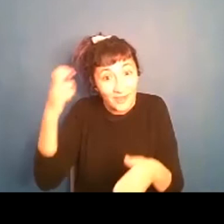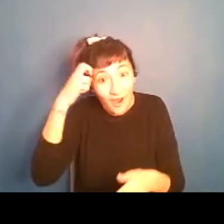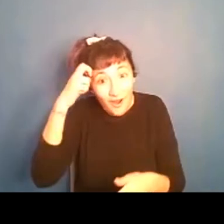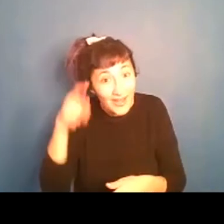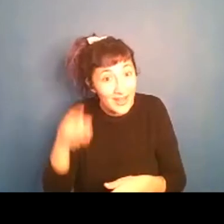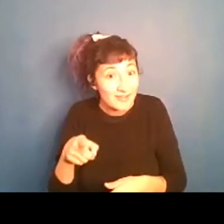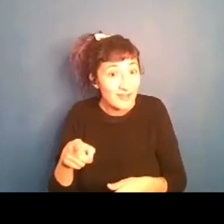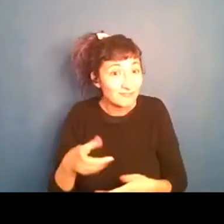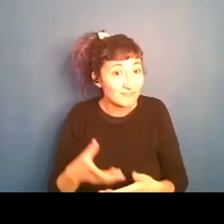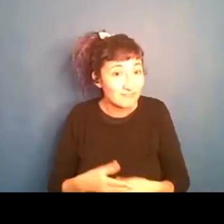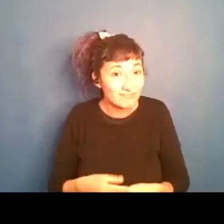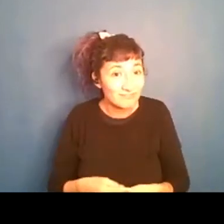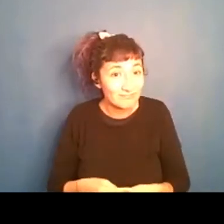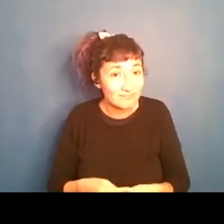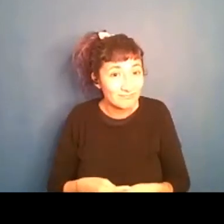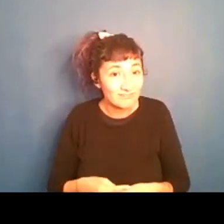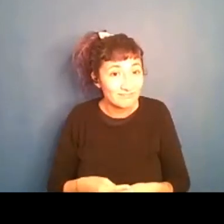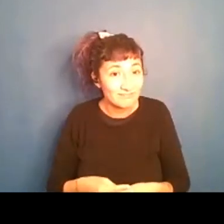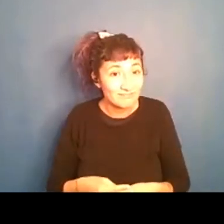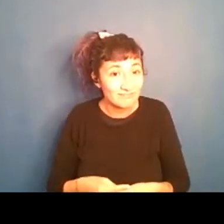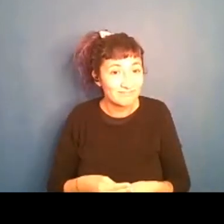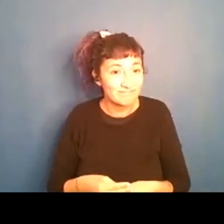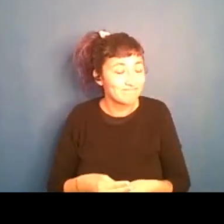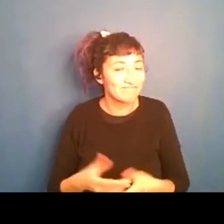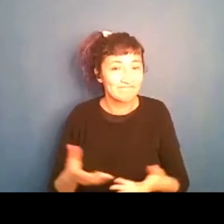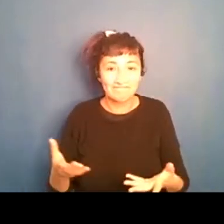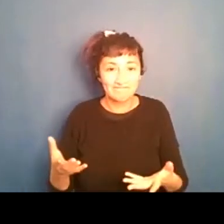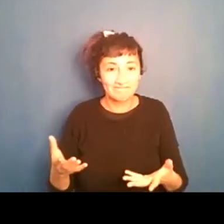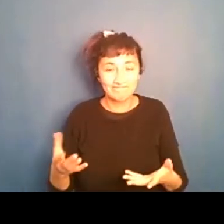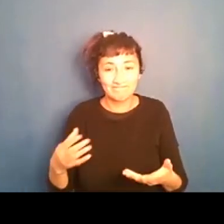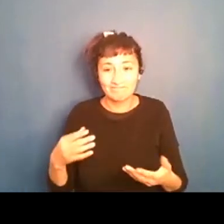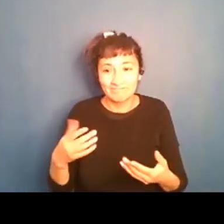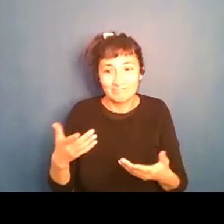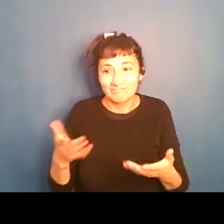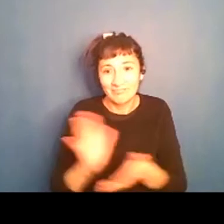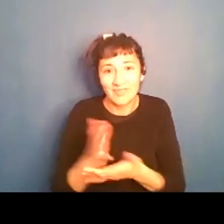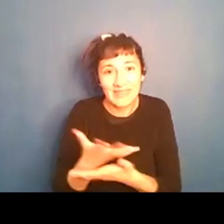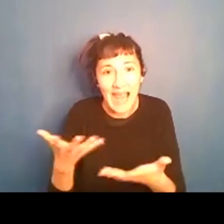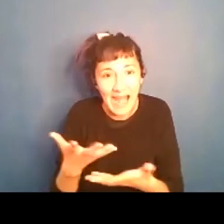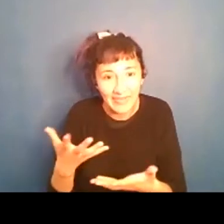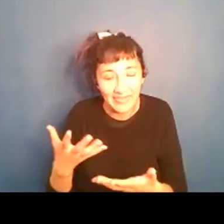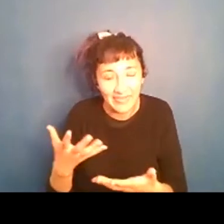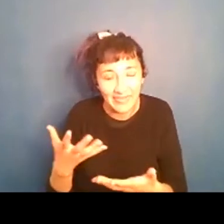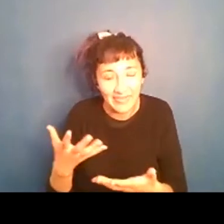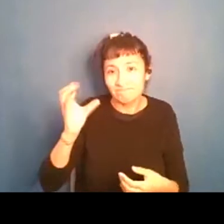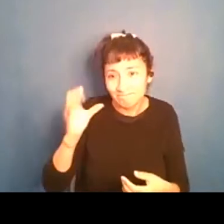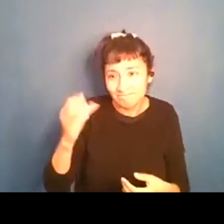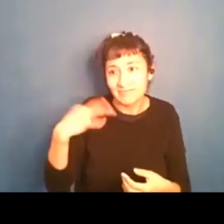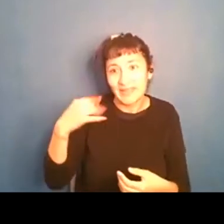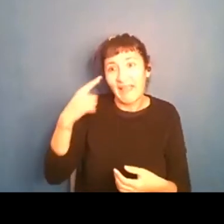no hay mucho que más poder hacer de Confederación. Sí, estar detrás del proyecto, sí, tratar